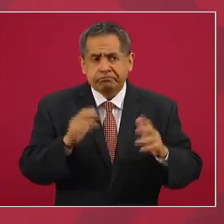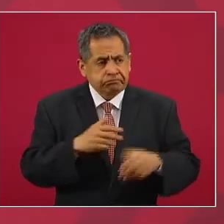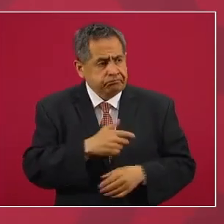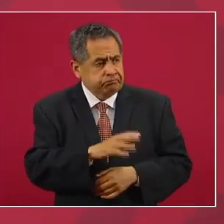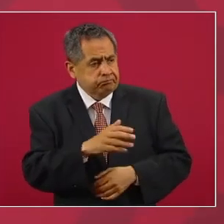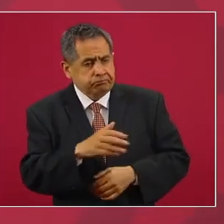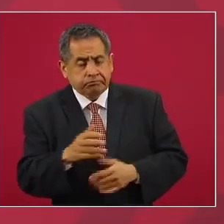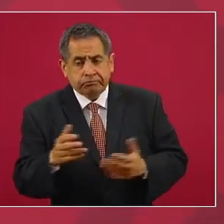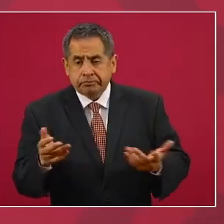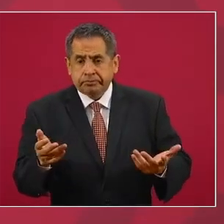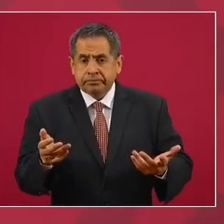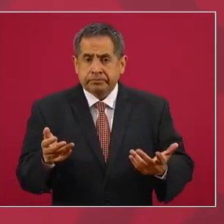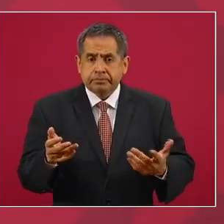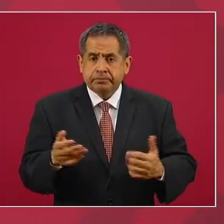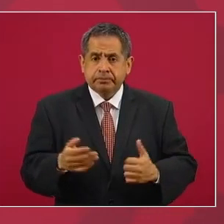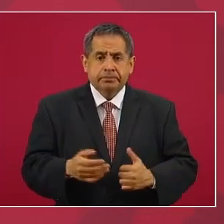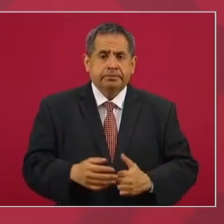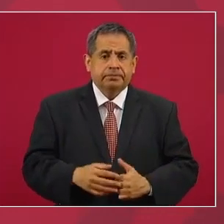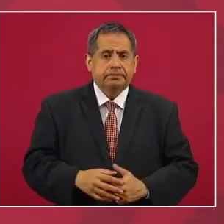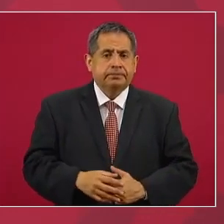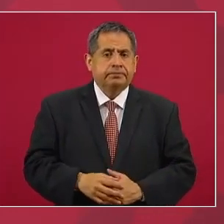inclusive